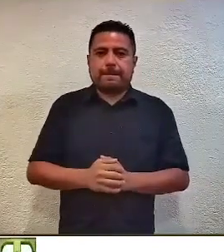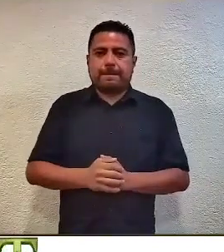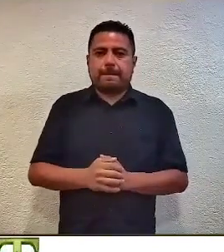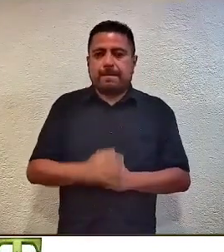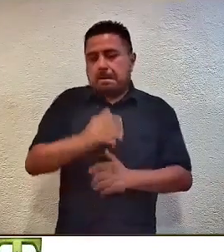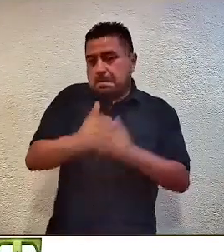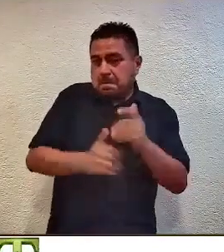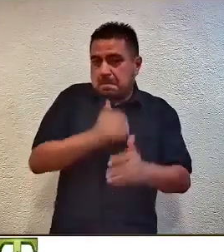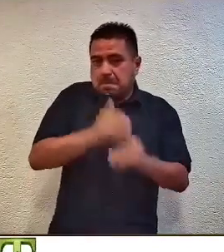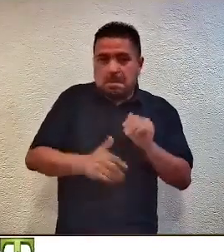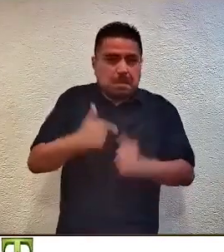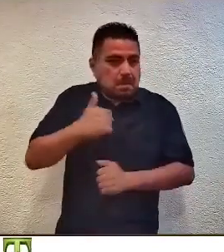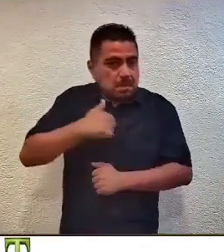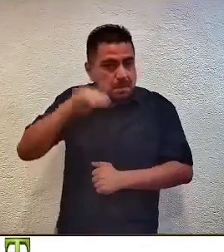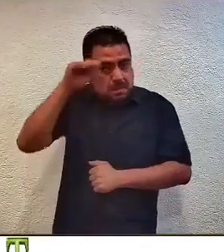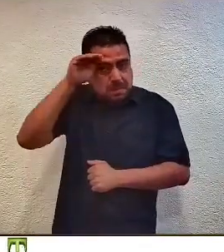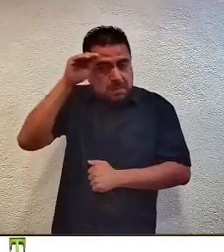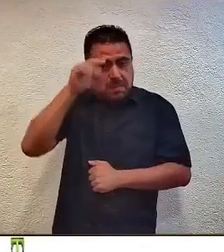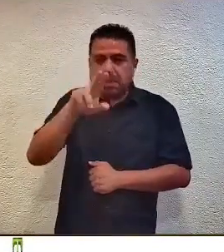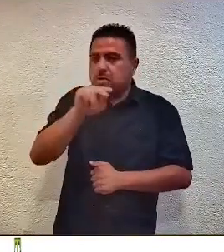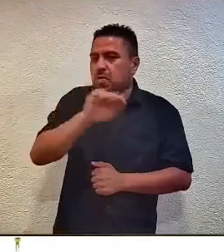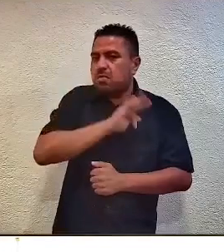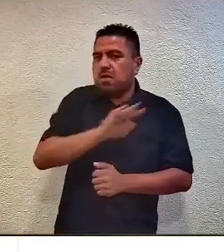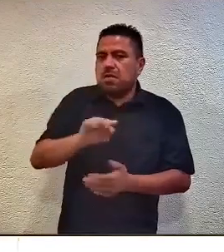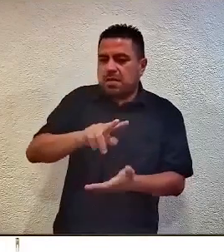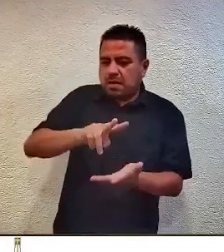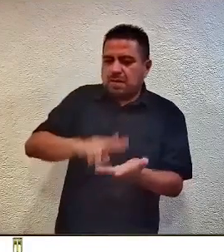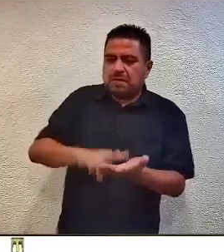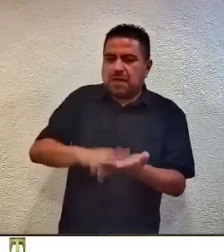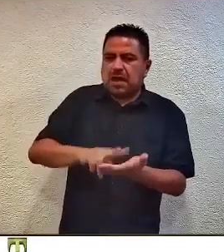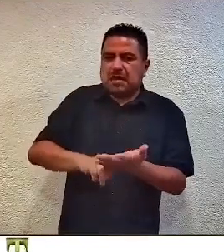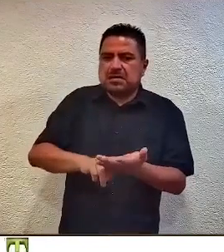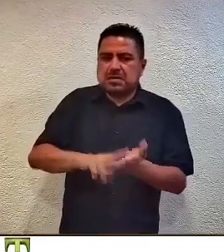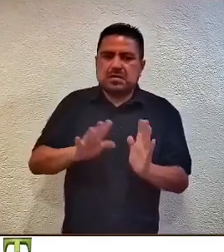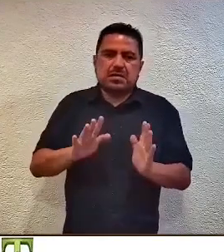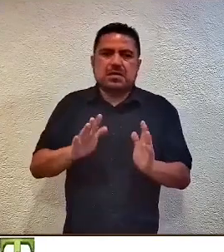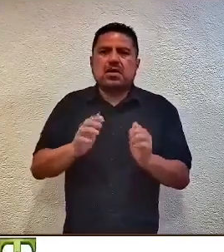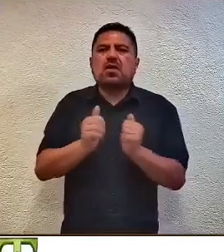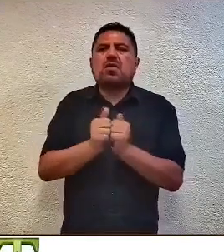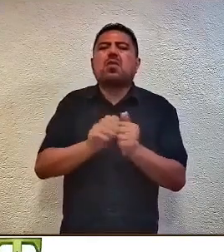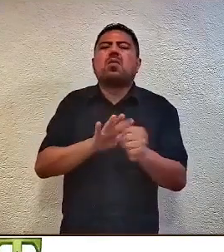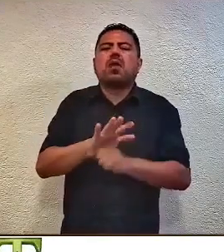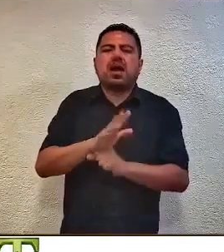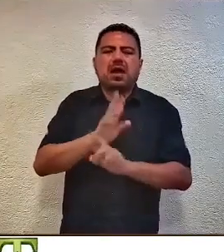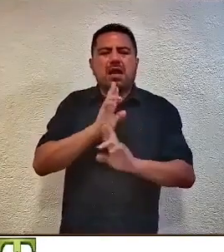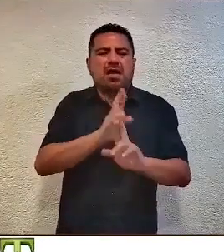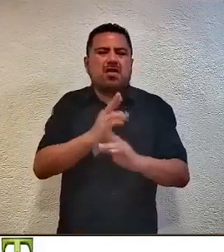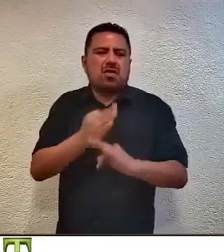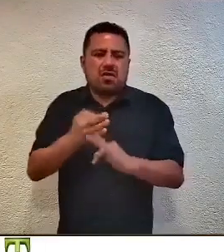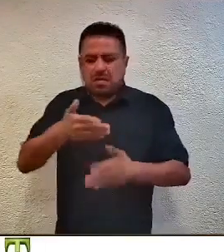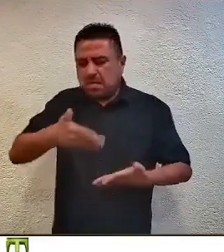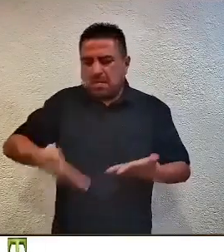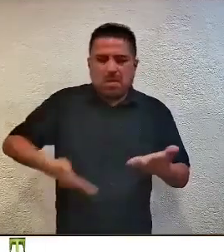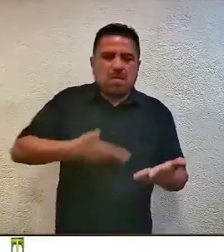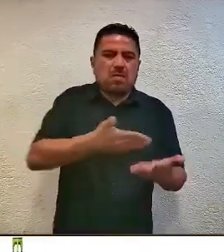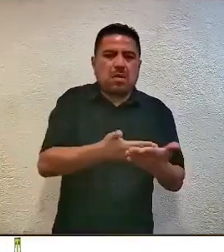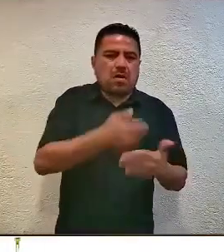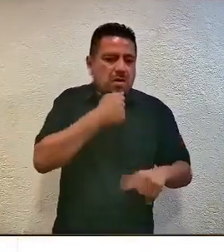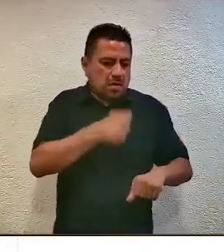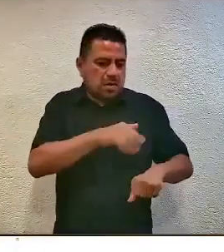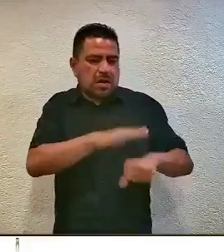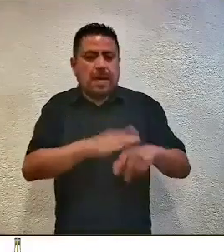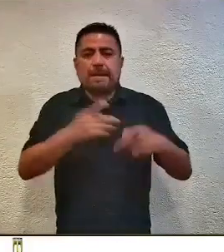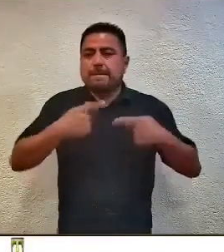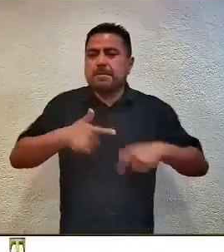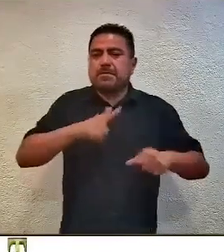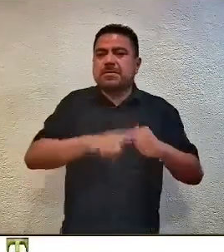Finalmente, considero que no puede validarse de manera implícita por medio de la resolución propuesta una notificación personal